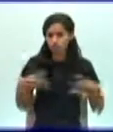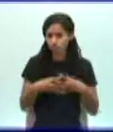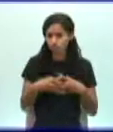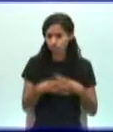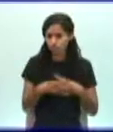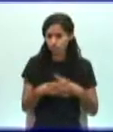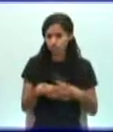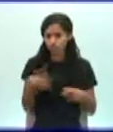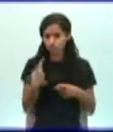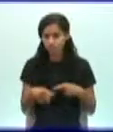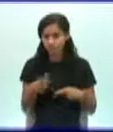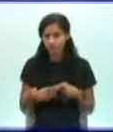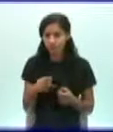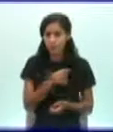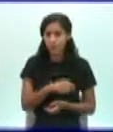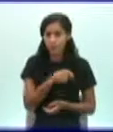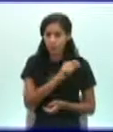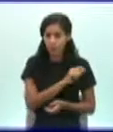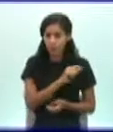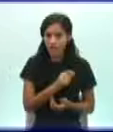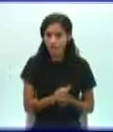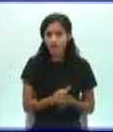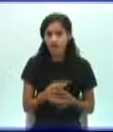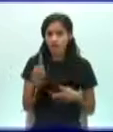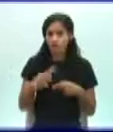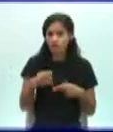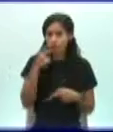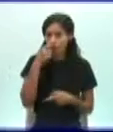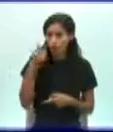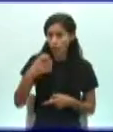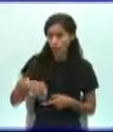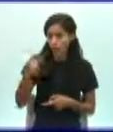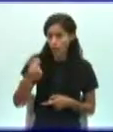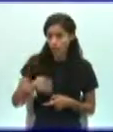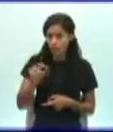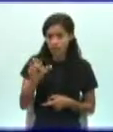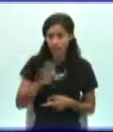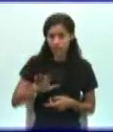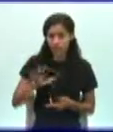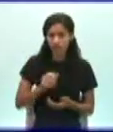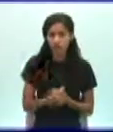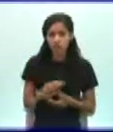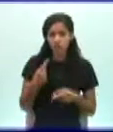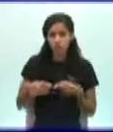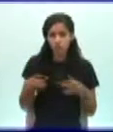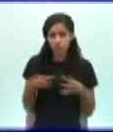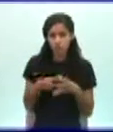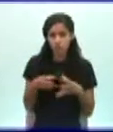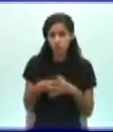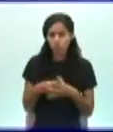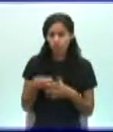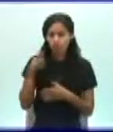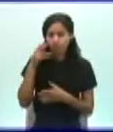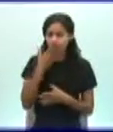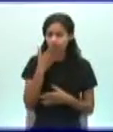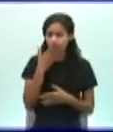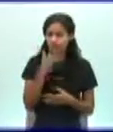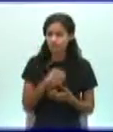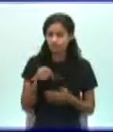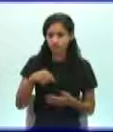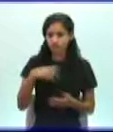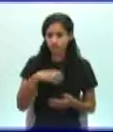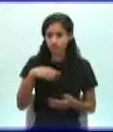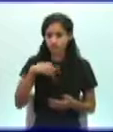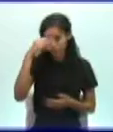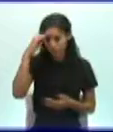entre españoles, esclavos africanos y la pequeña población aborigen que quedaba en Cuba. Se formó lo que se